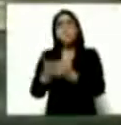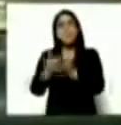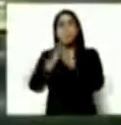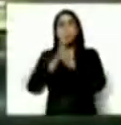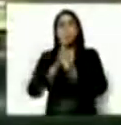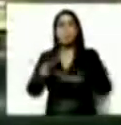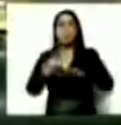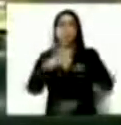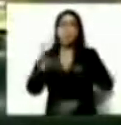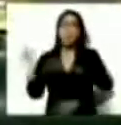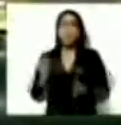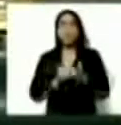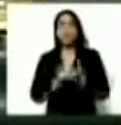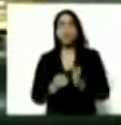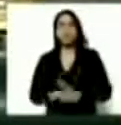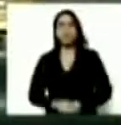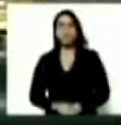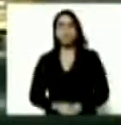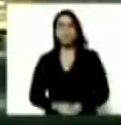perdón.